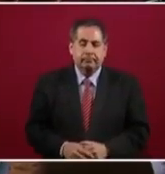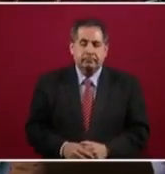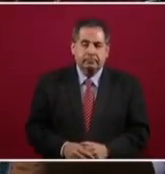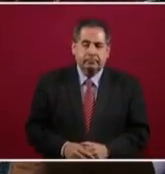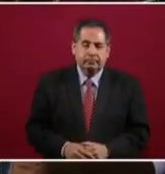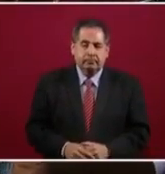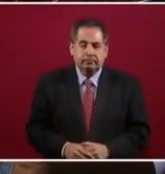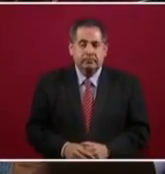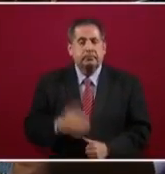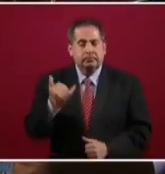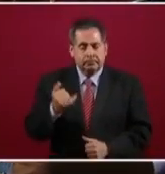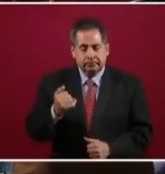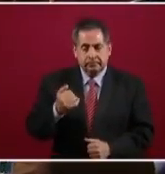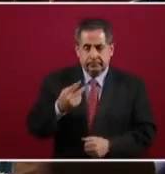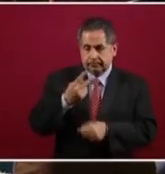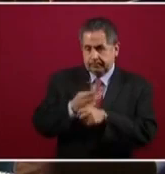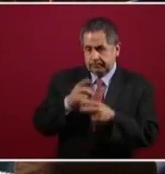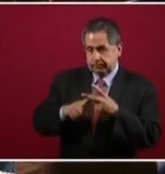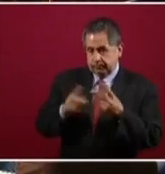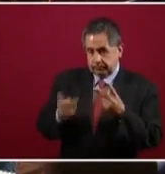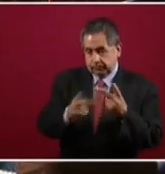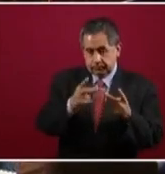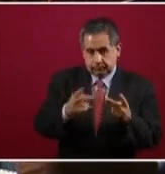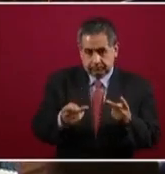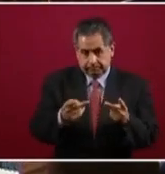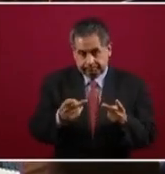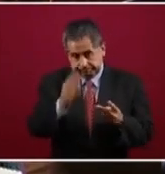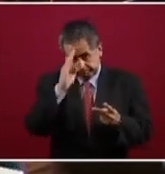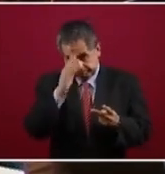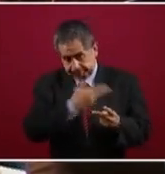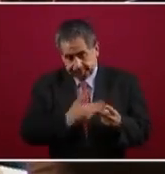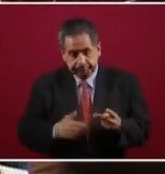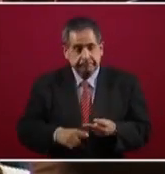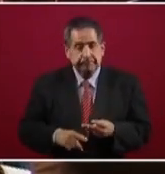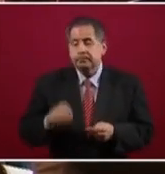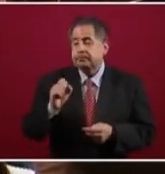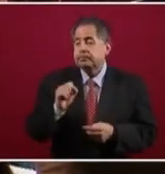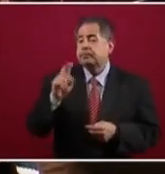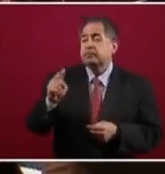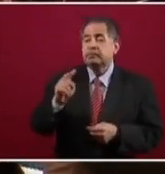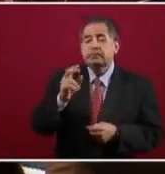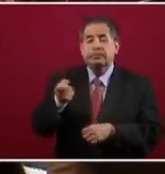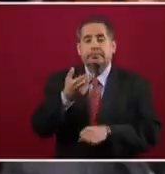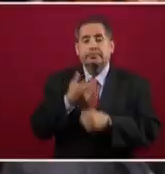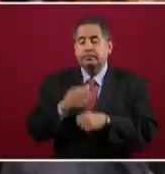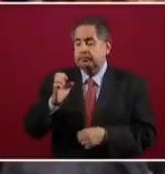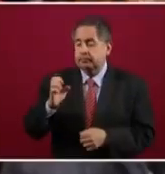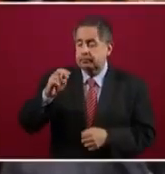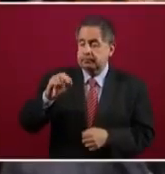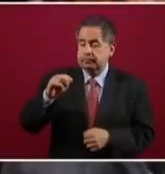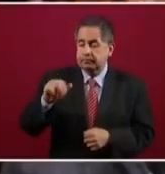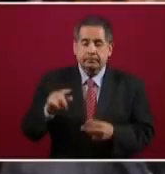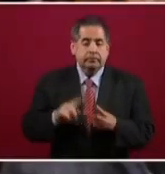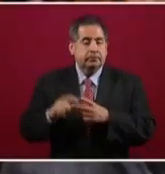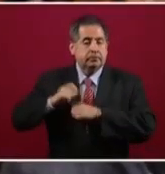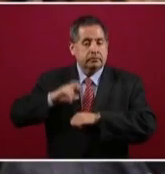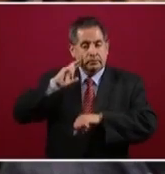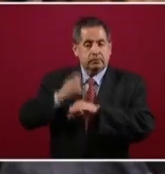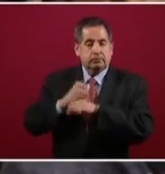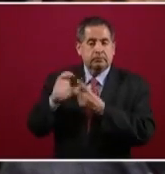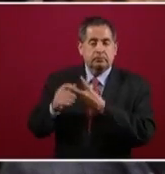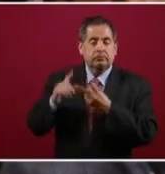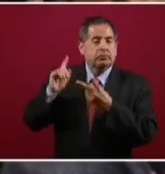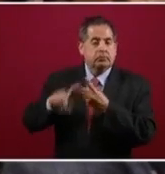Y, señor presidente, mi segunda pregunta es si hay la posibilidad de que el subsecretario Encinas, con el comisionado del órgano